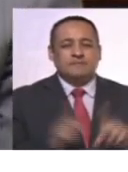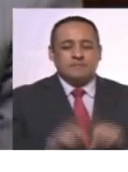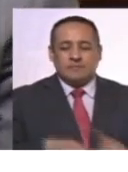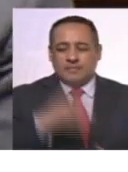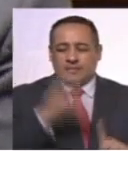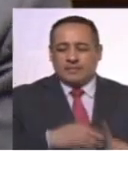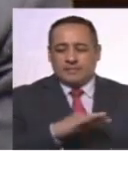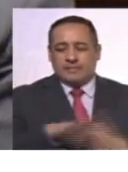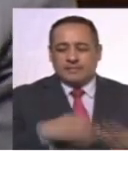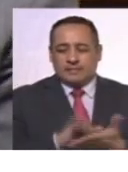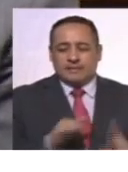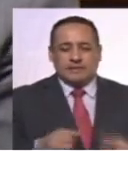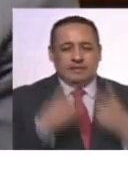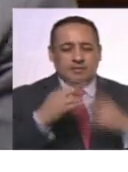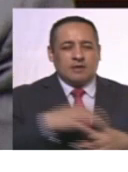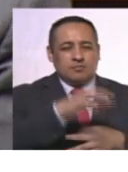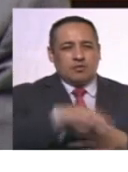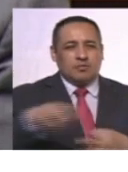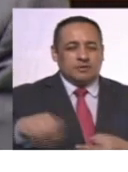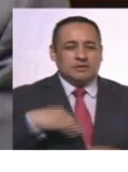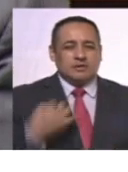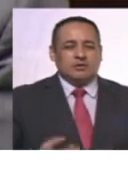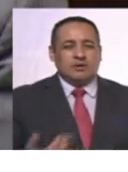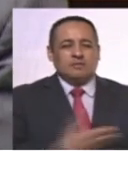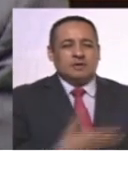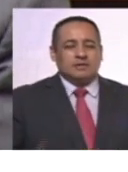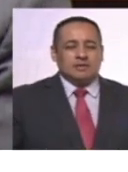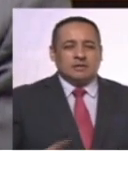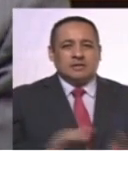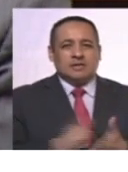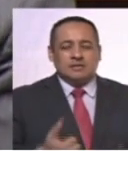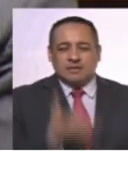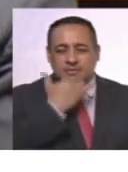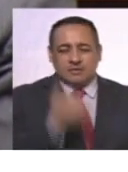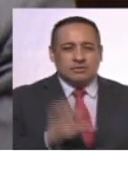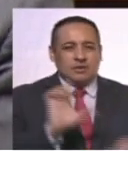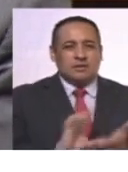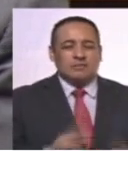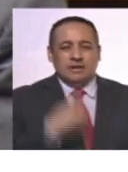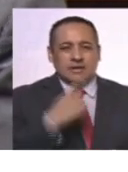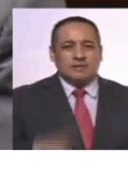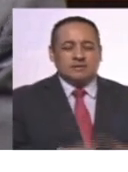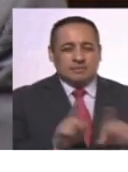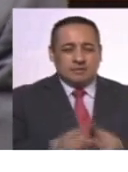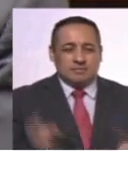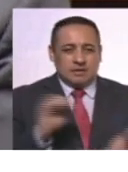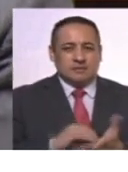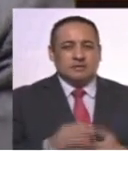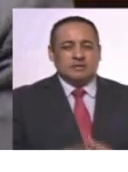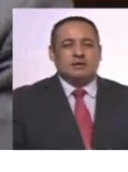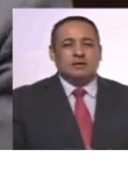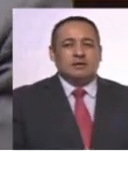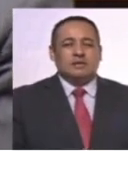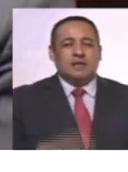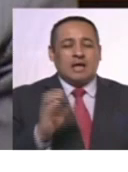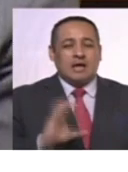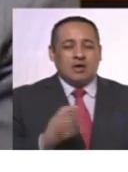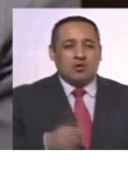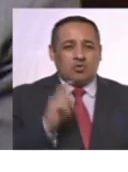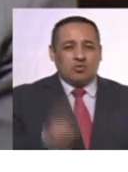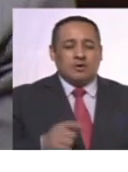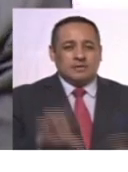analizar lo que está pasando en provincias, señora presidenta, lo que está ocurriendo en Lima es, por ejemplo, lo siguiente. La Corte de Lima, que